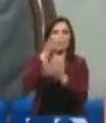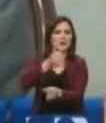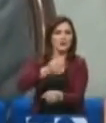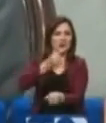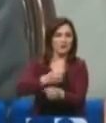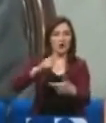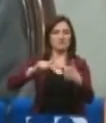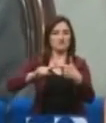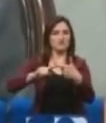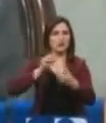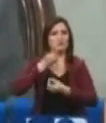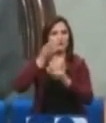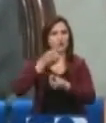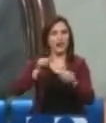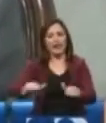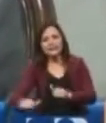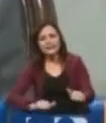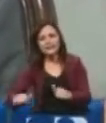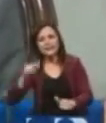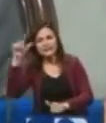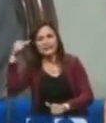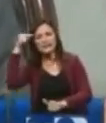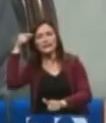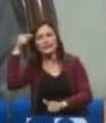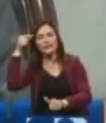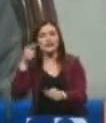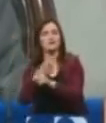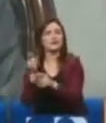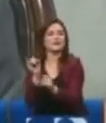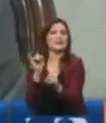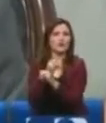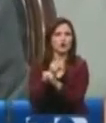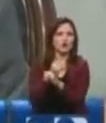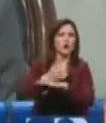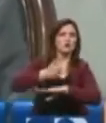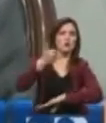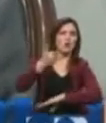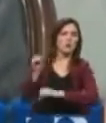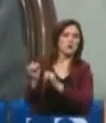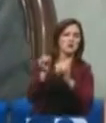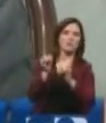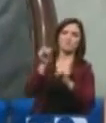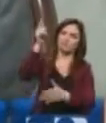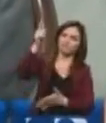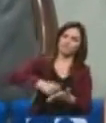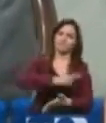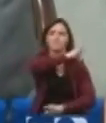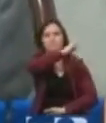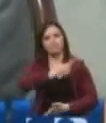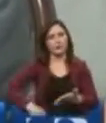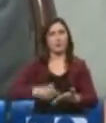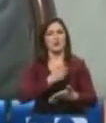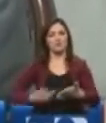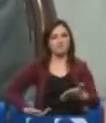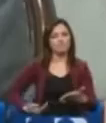labores, rendiciones de cuentas o gestión por parte de las instituciones y sus autoridades de la función ejecutiva,